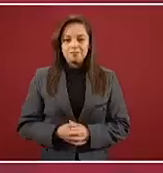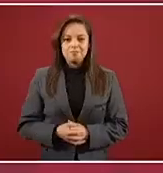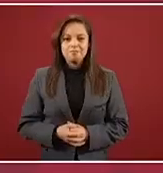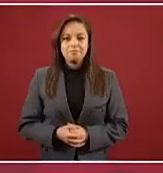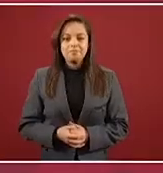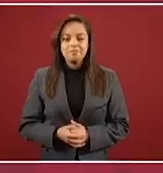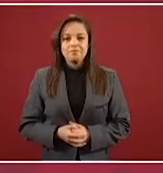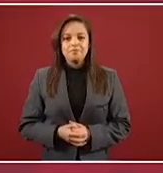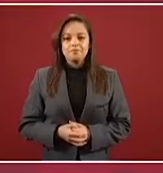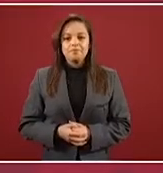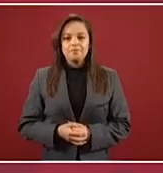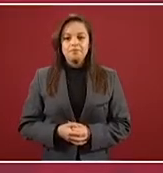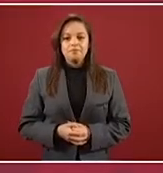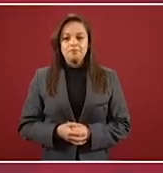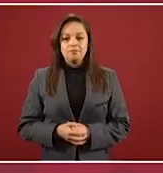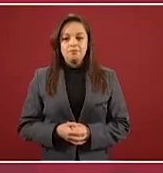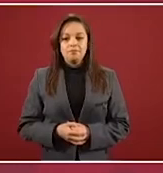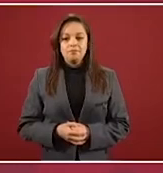y dejó,